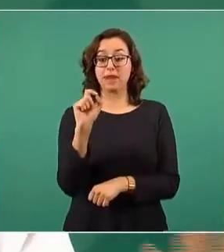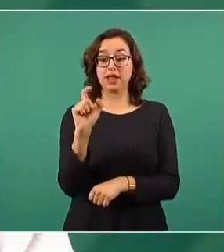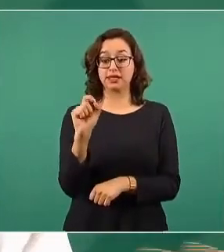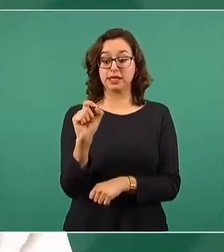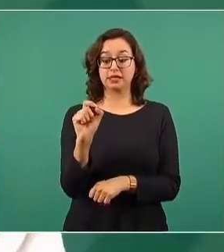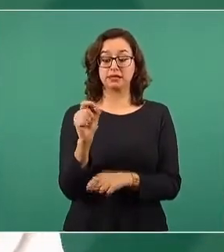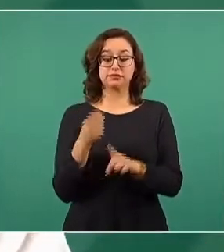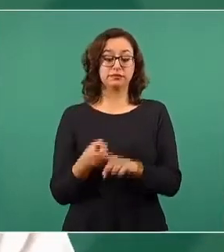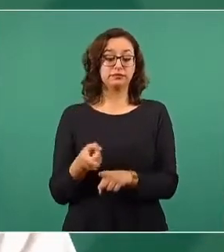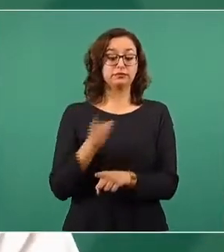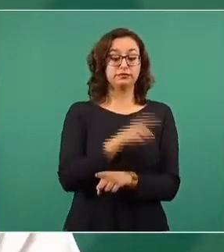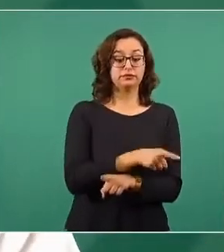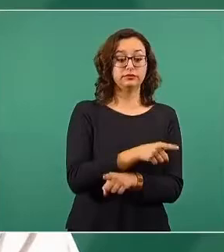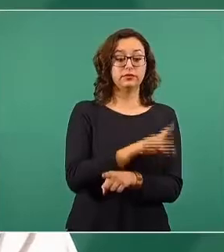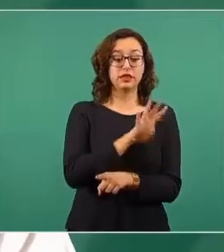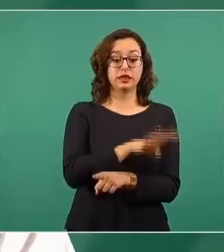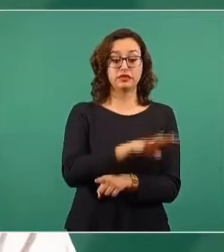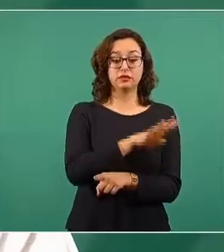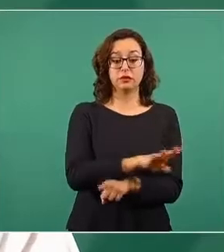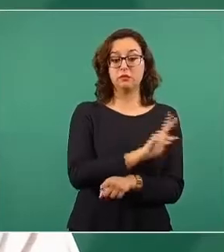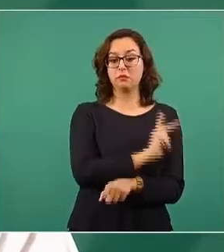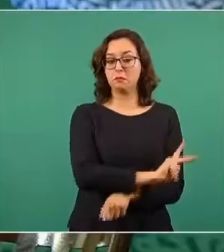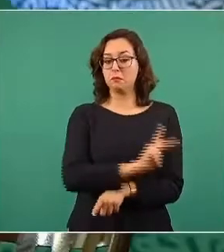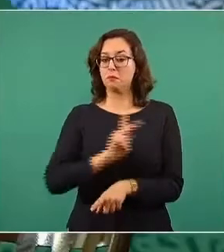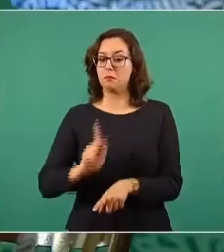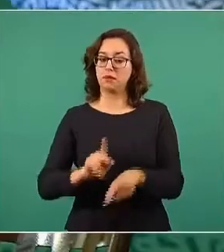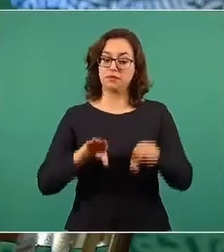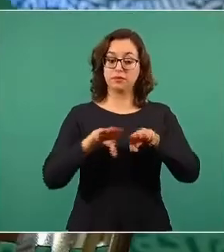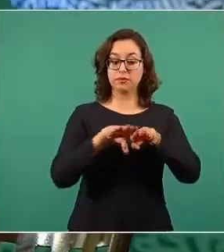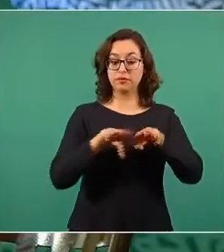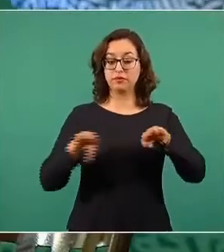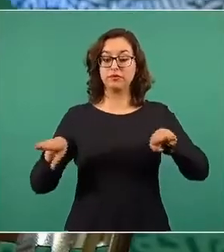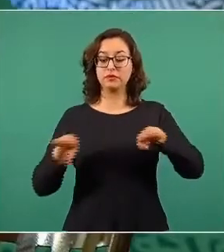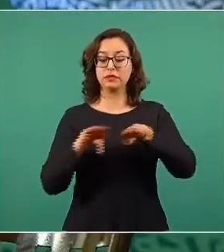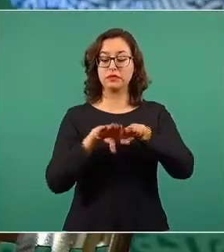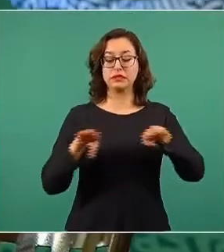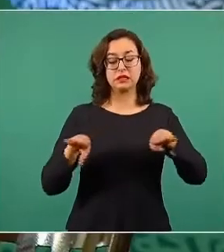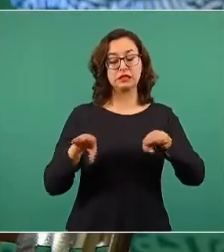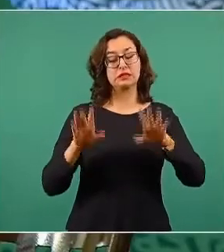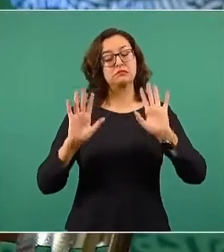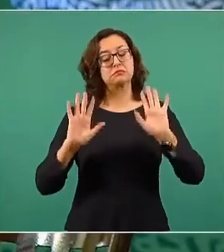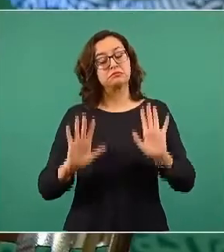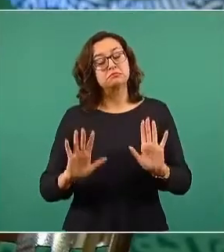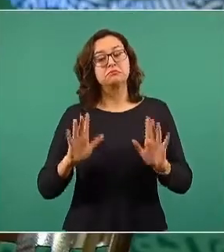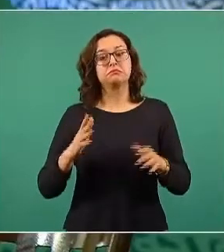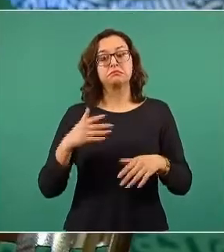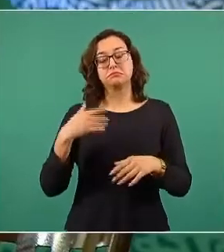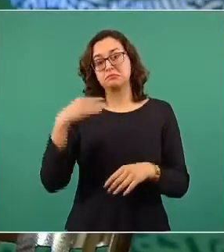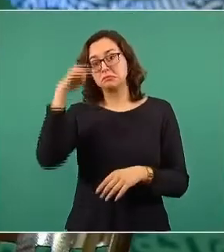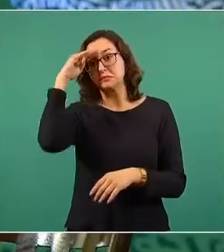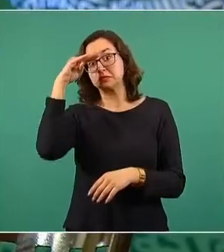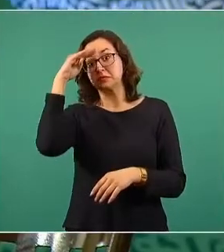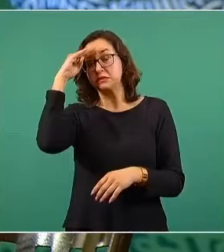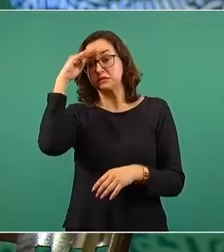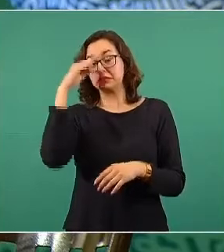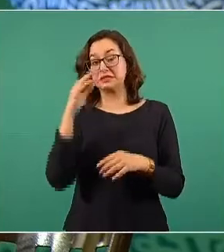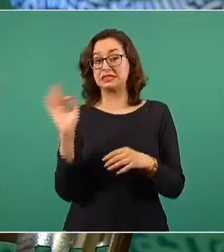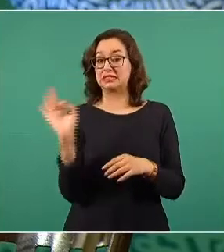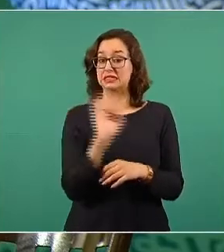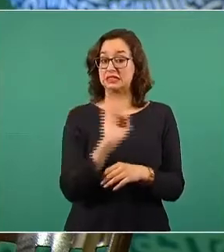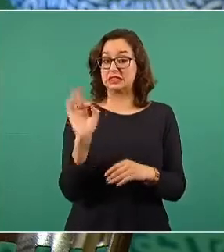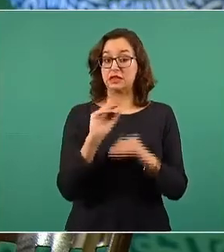la trayectoria que va a tener la epidemia. Esperamos que se mantenga en control, aunque como hemos dicho